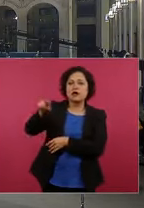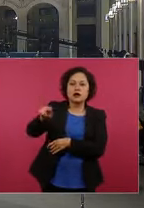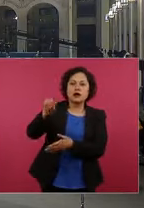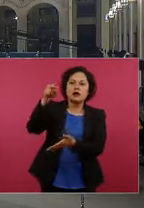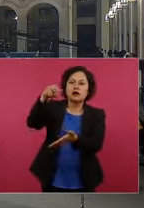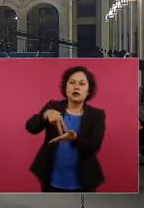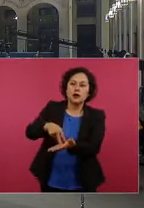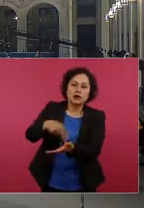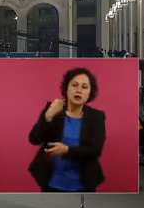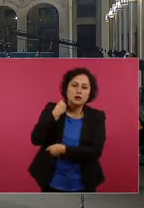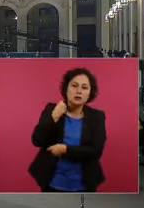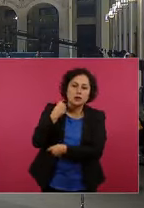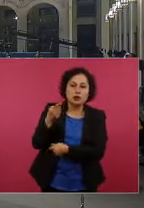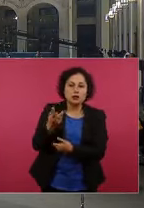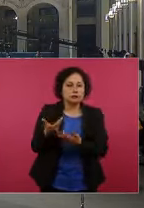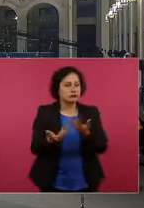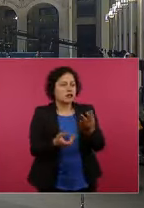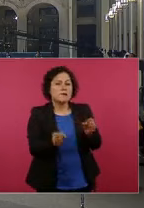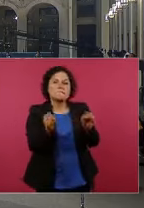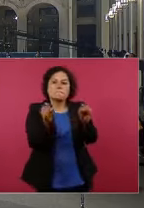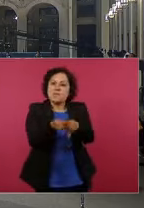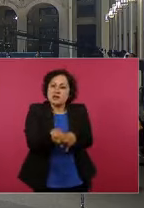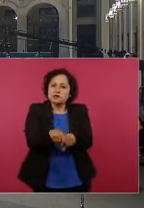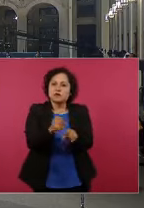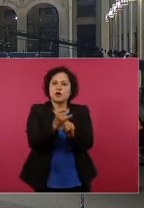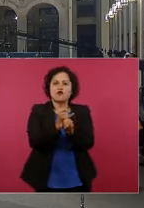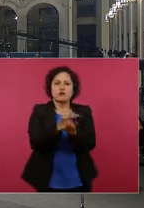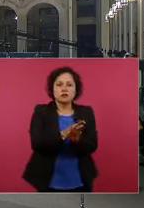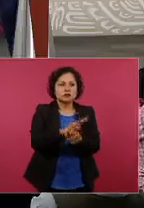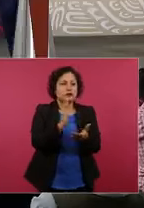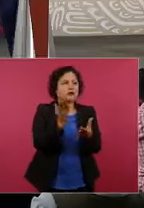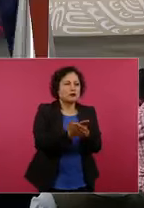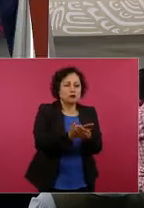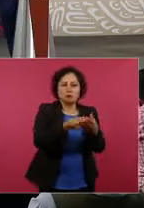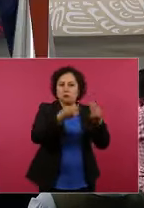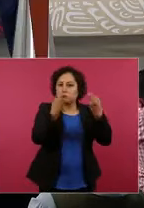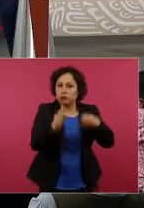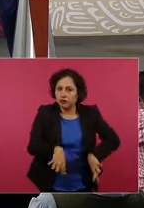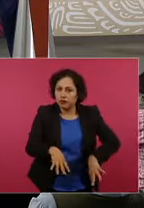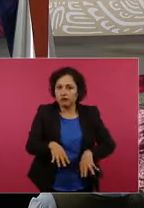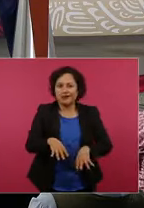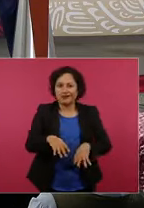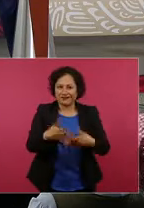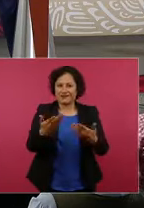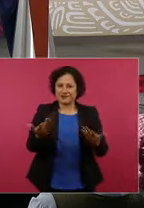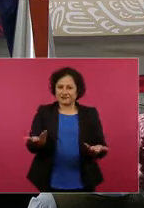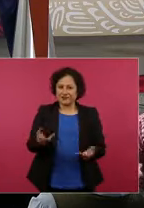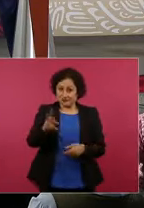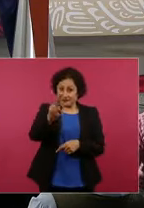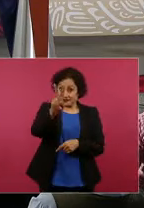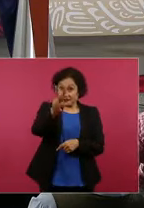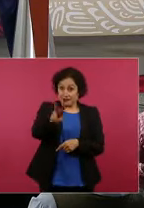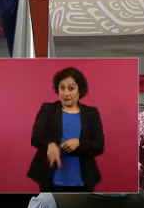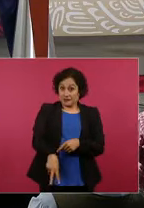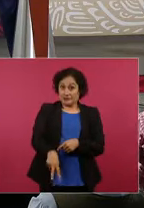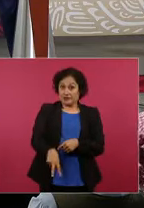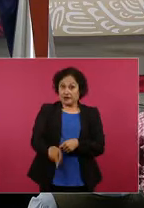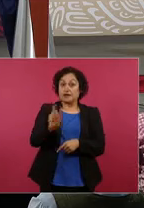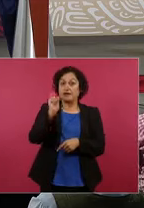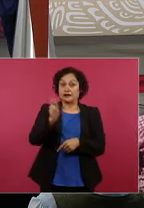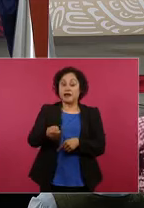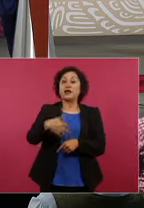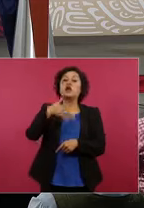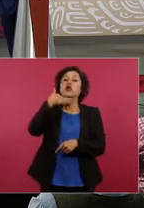está, en fin, porque sí es cierto que se ha intentado y se han logrado avances en el combate